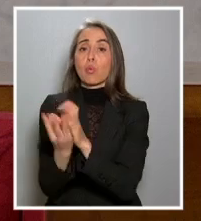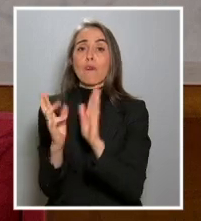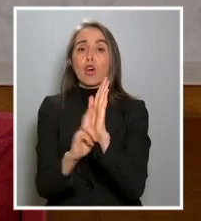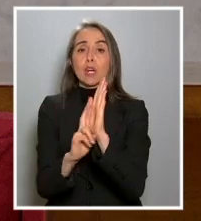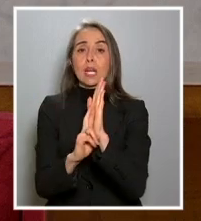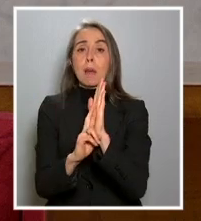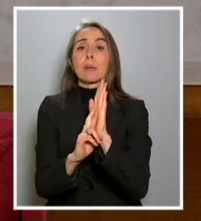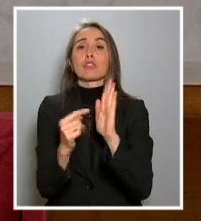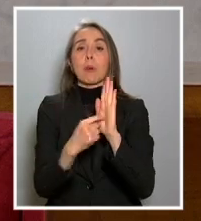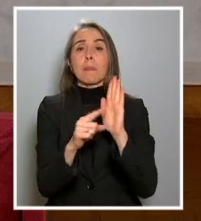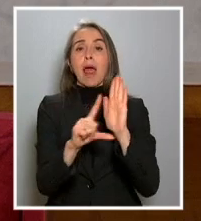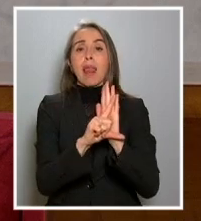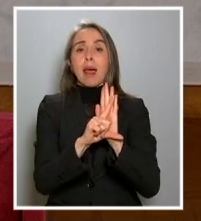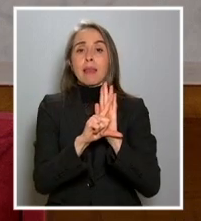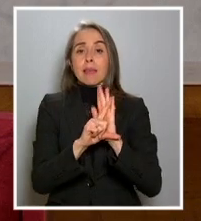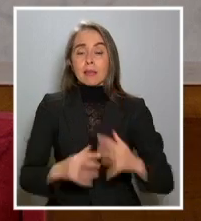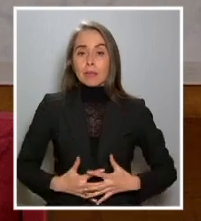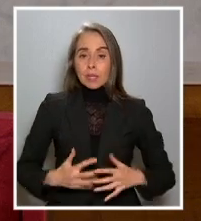para esta ley.